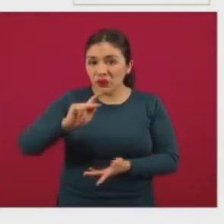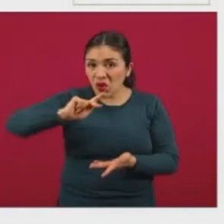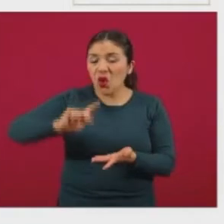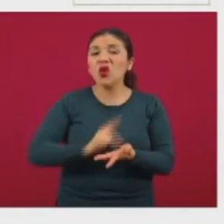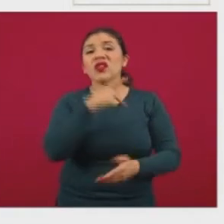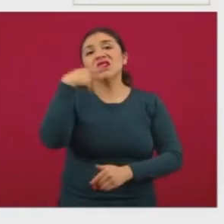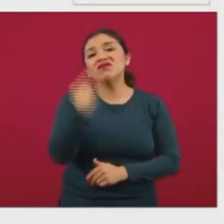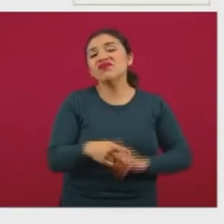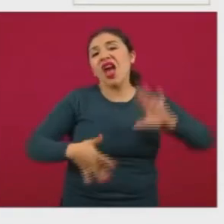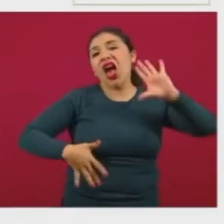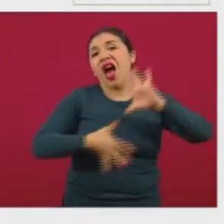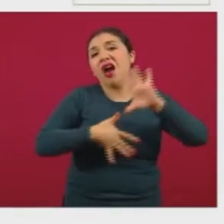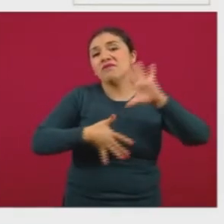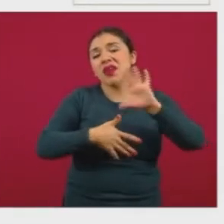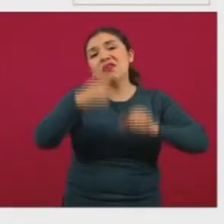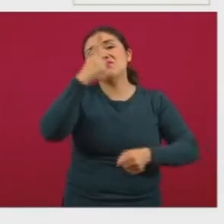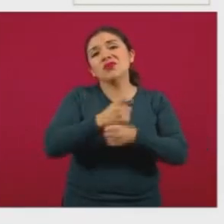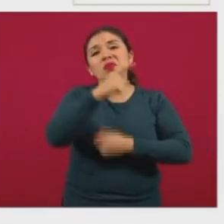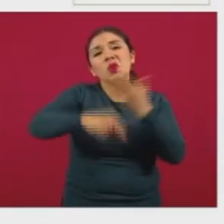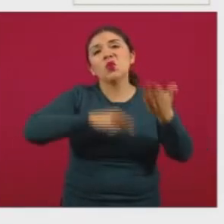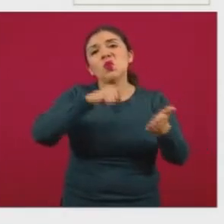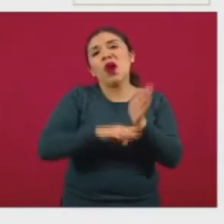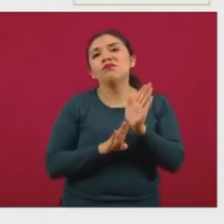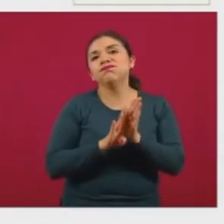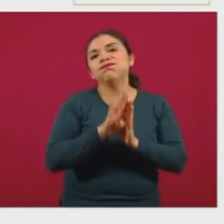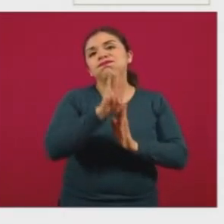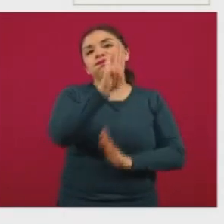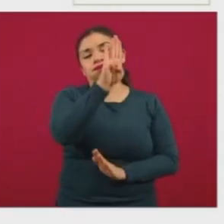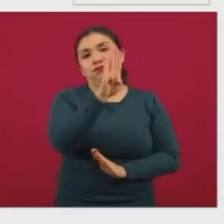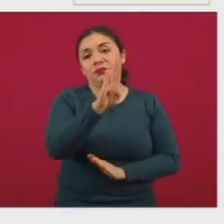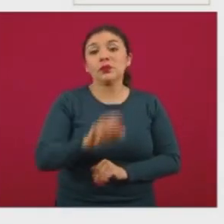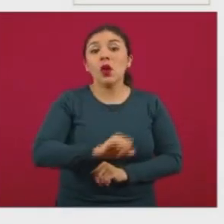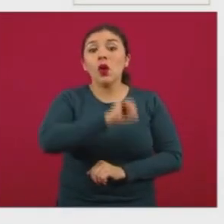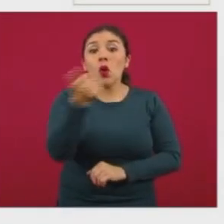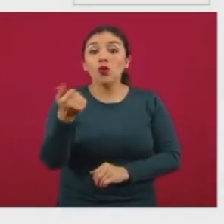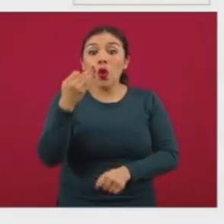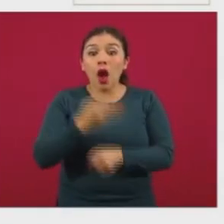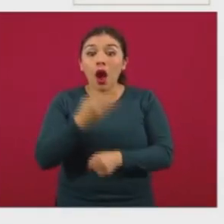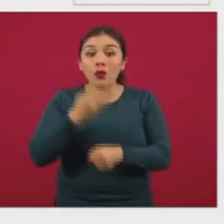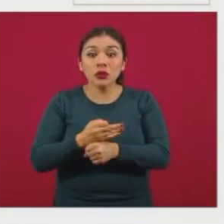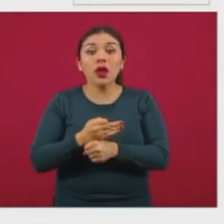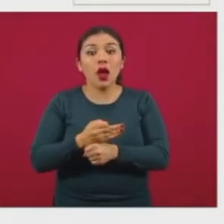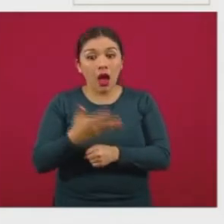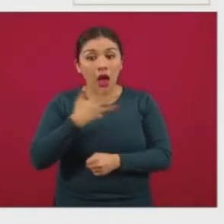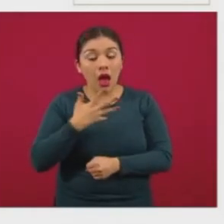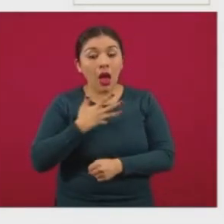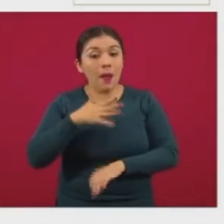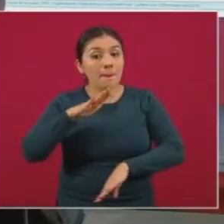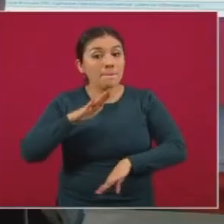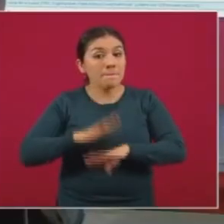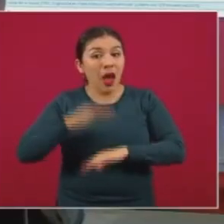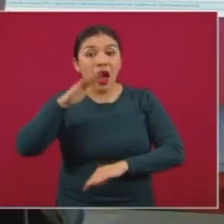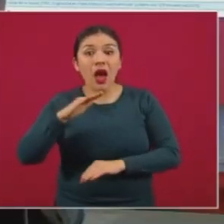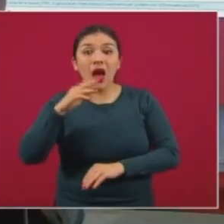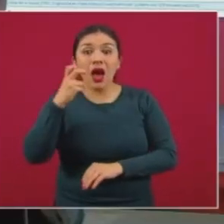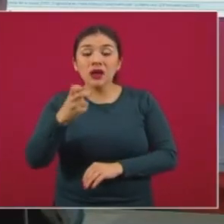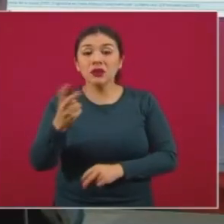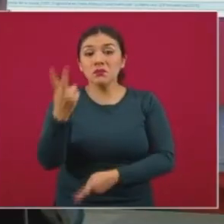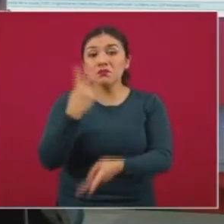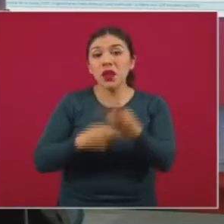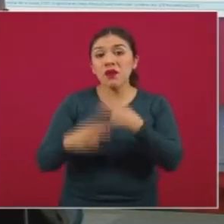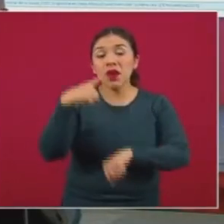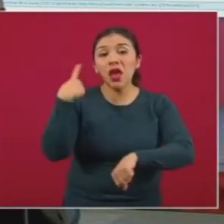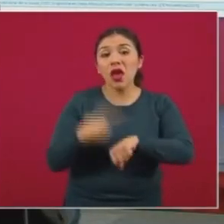la región de las Américas en el primer lugar y la que actualmente está aportando con la mayoría de los casos a